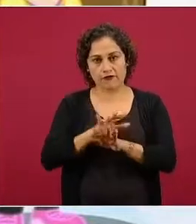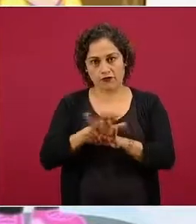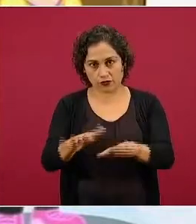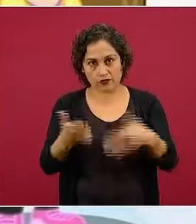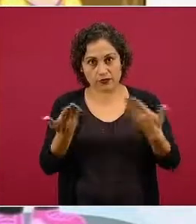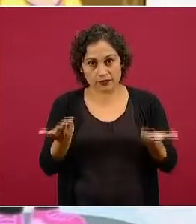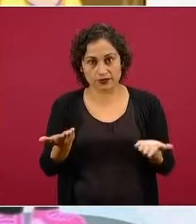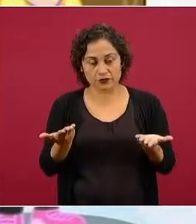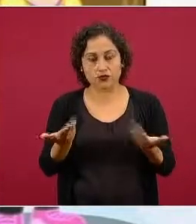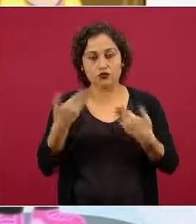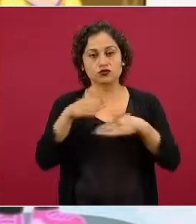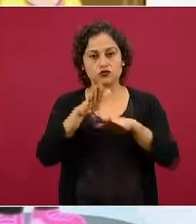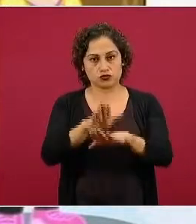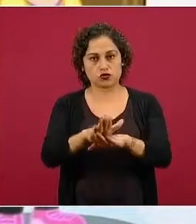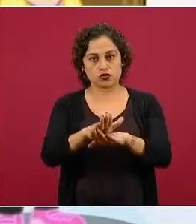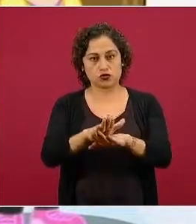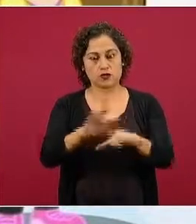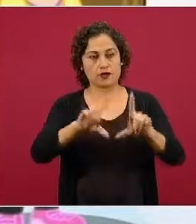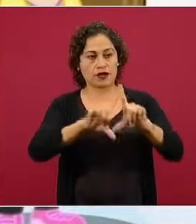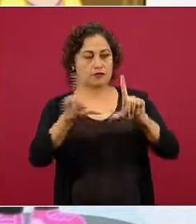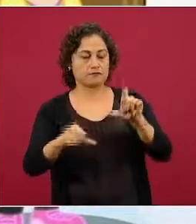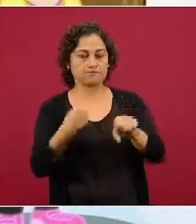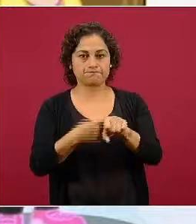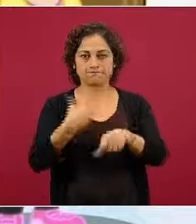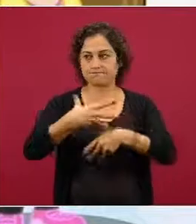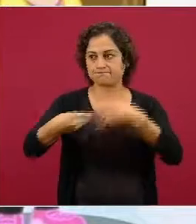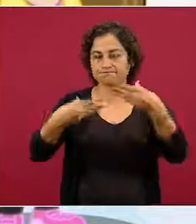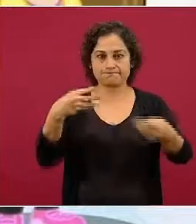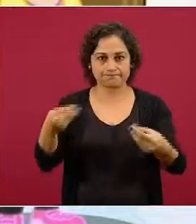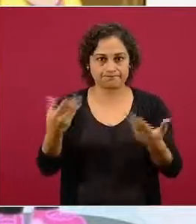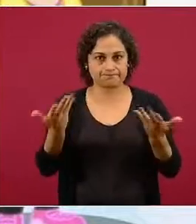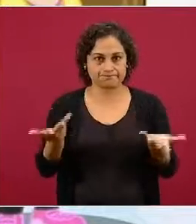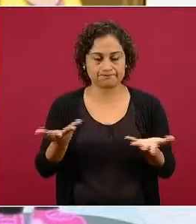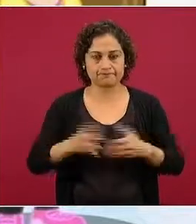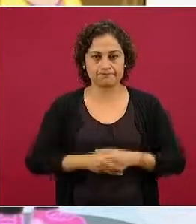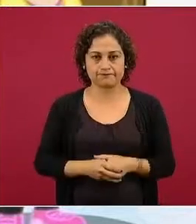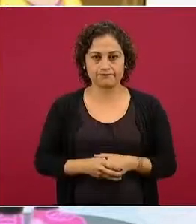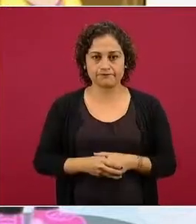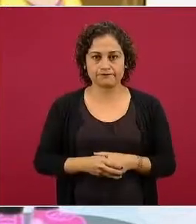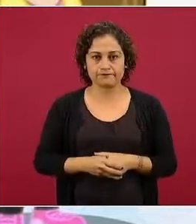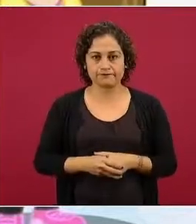presenta sobre la situación epidemiológica del virus